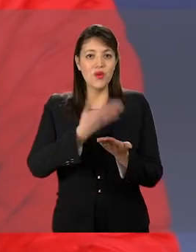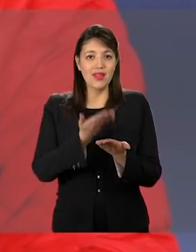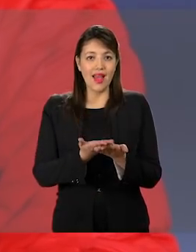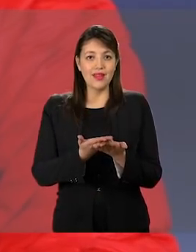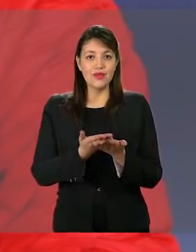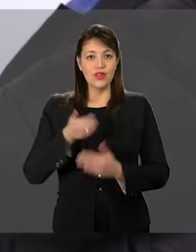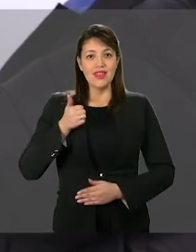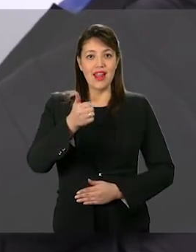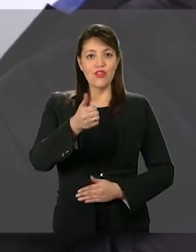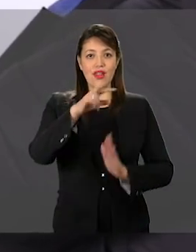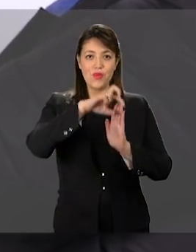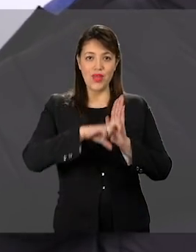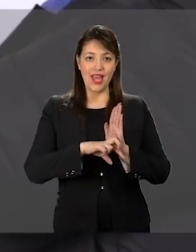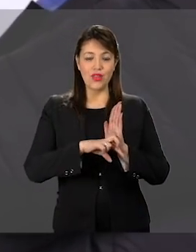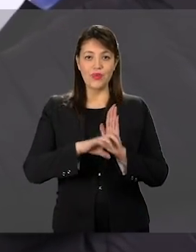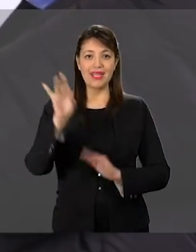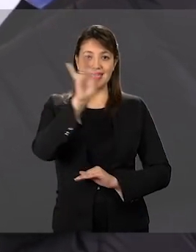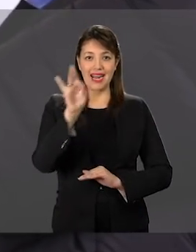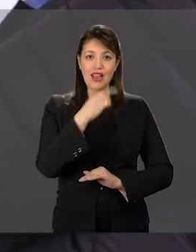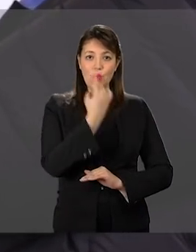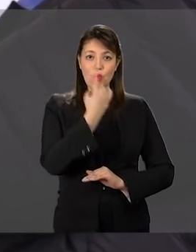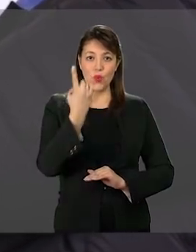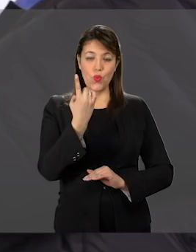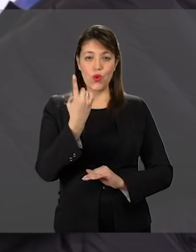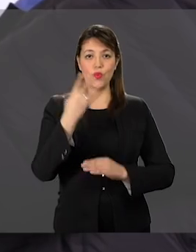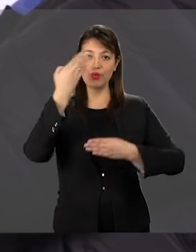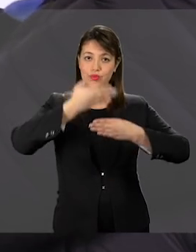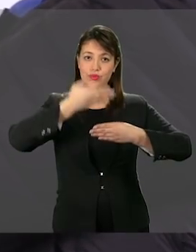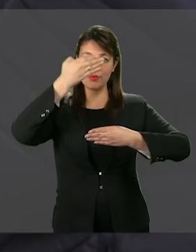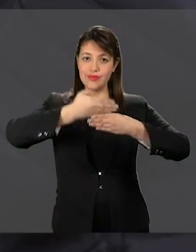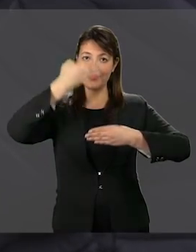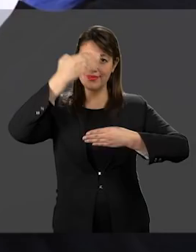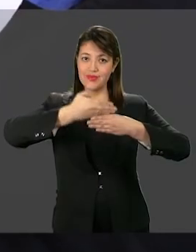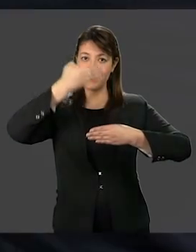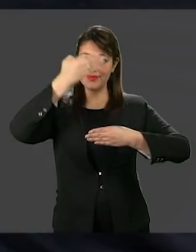Hola, ¿cómo estás? Soy la directora del proyecto. Cenadis 11 primera.